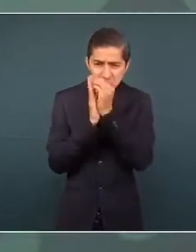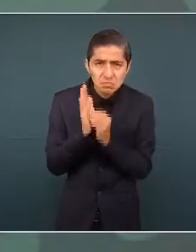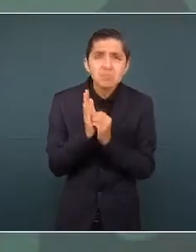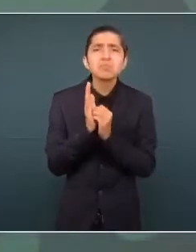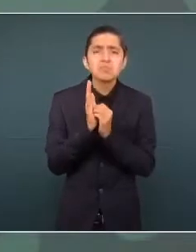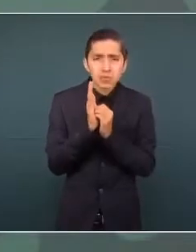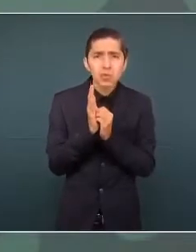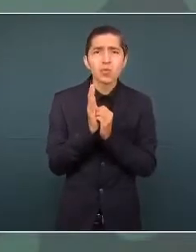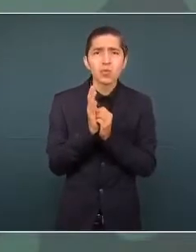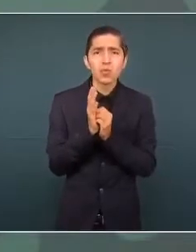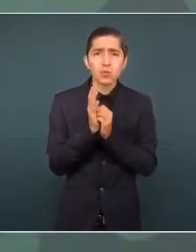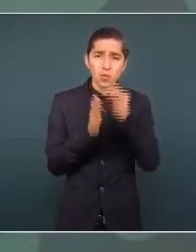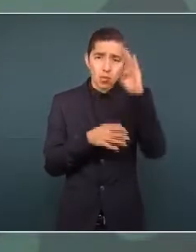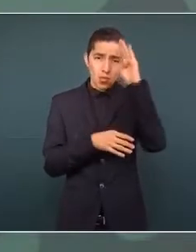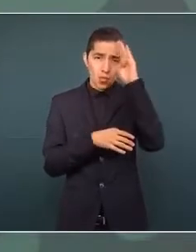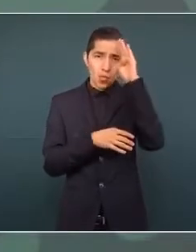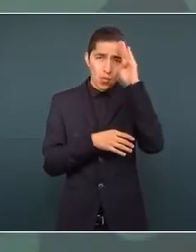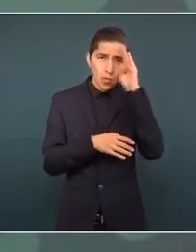muy fuerte.